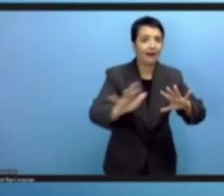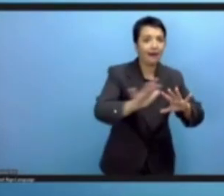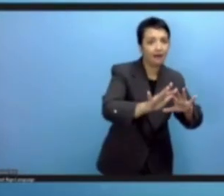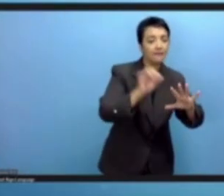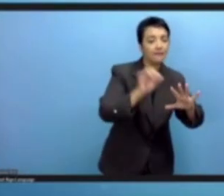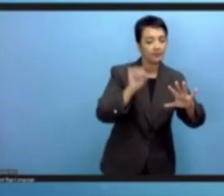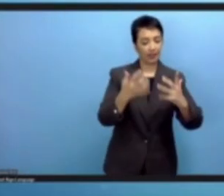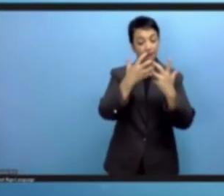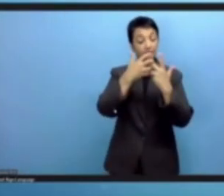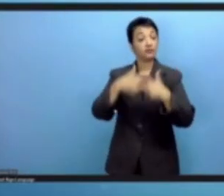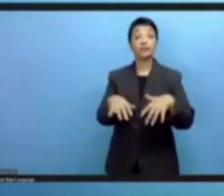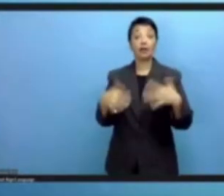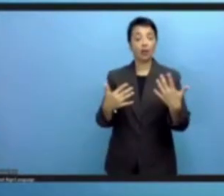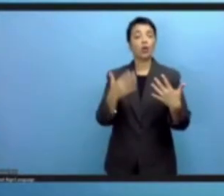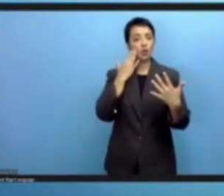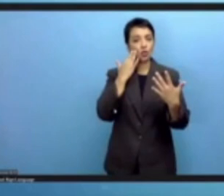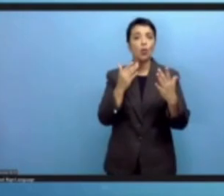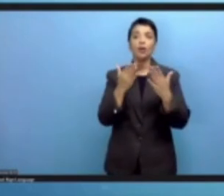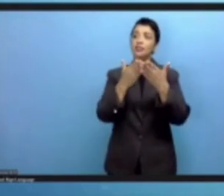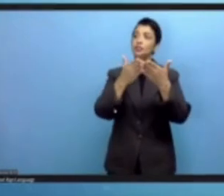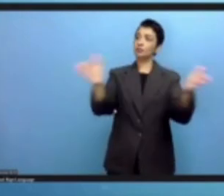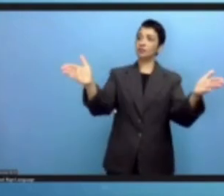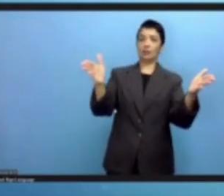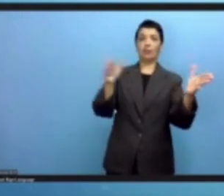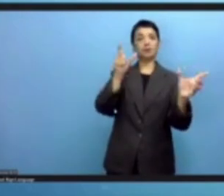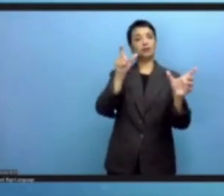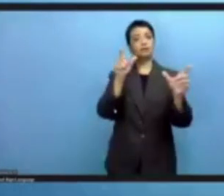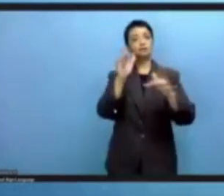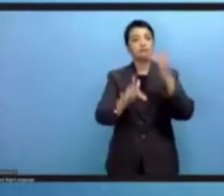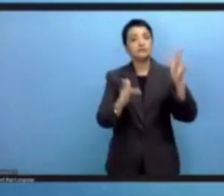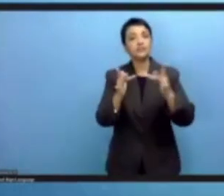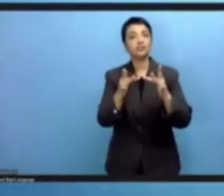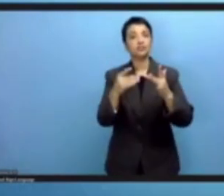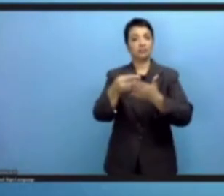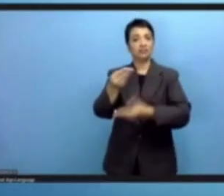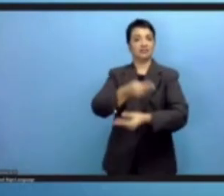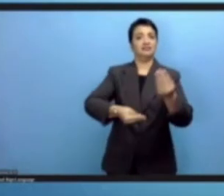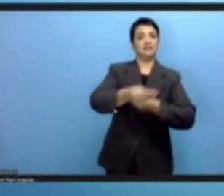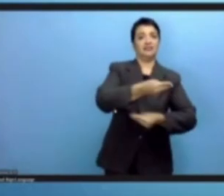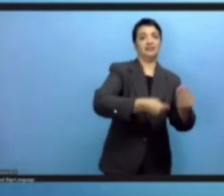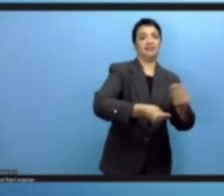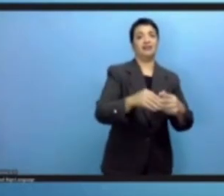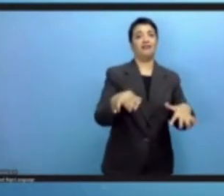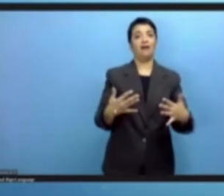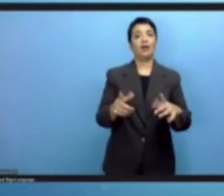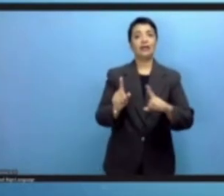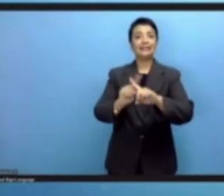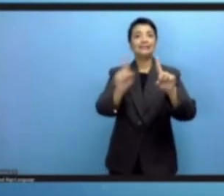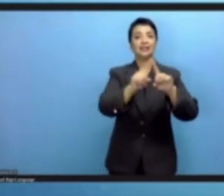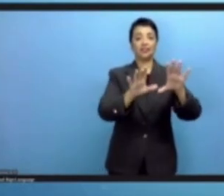actividad económica que juegan facilitarse a través del uso sabio de esta infraestructura pública